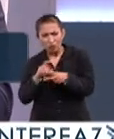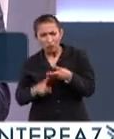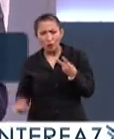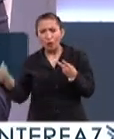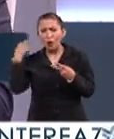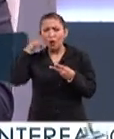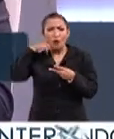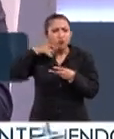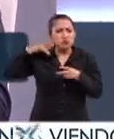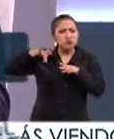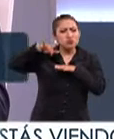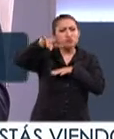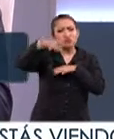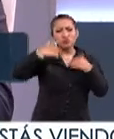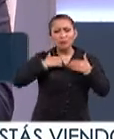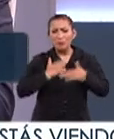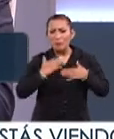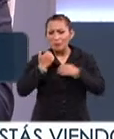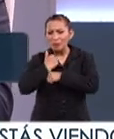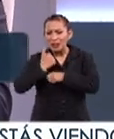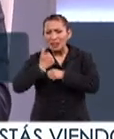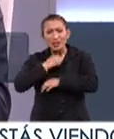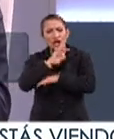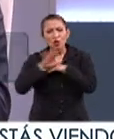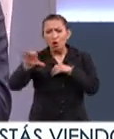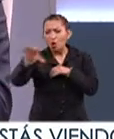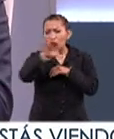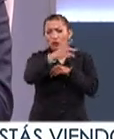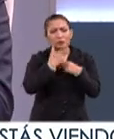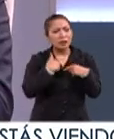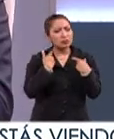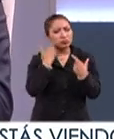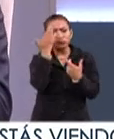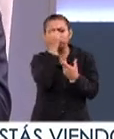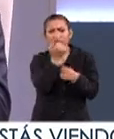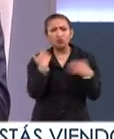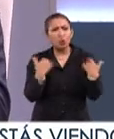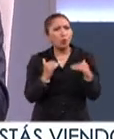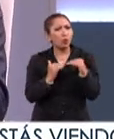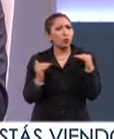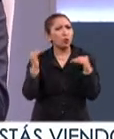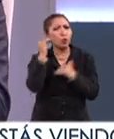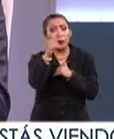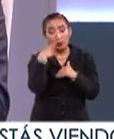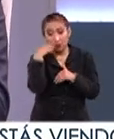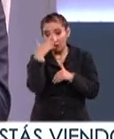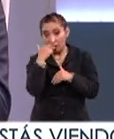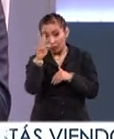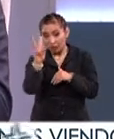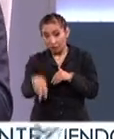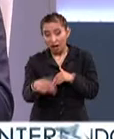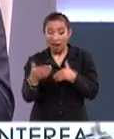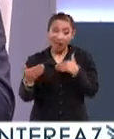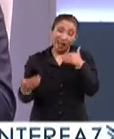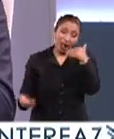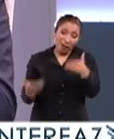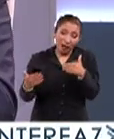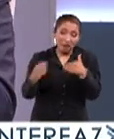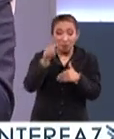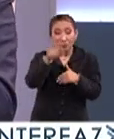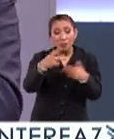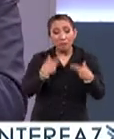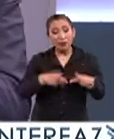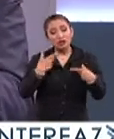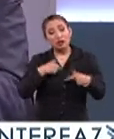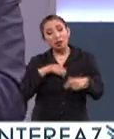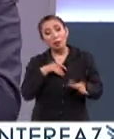el piloto, el militar. Todos ellos son personas con mucha capacidad. Y tienes toda la razón, de pronto la misma